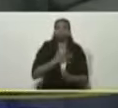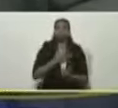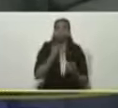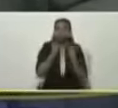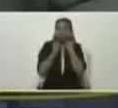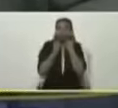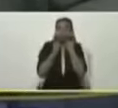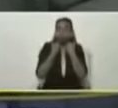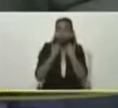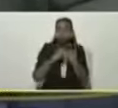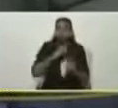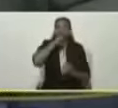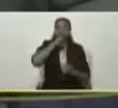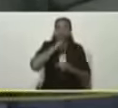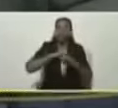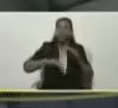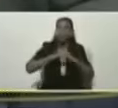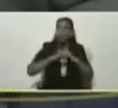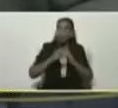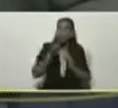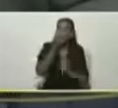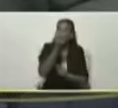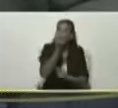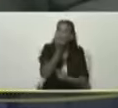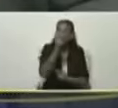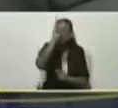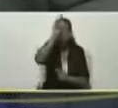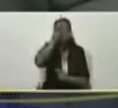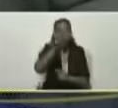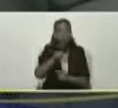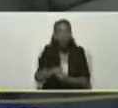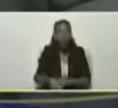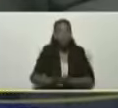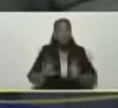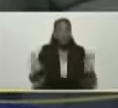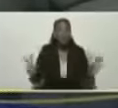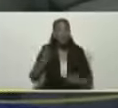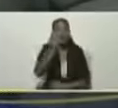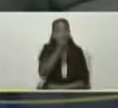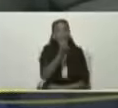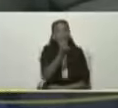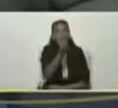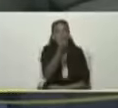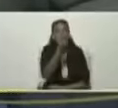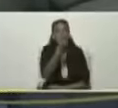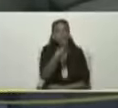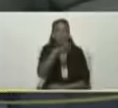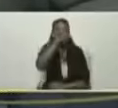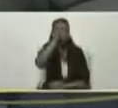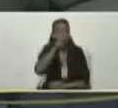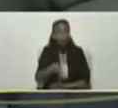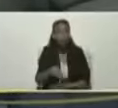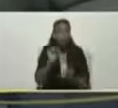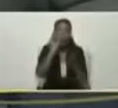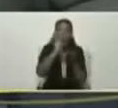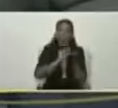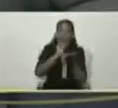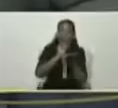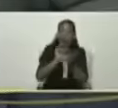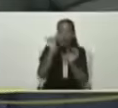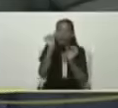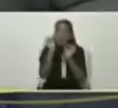enfermas. Te tienes que tomar la pastillita de vitamina C que te recomiendan. ¿Cuántos